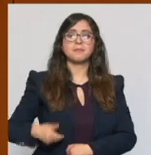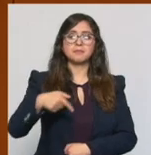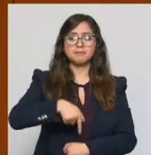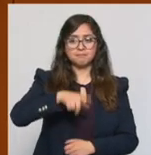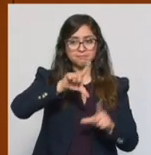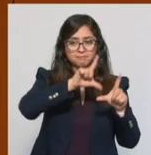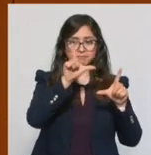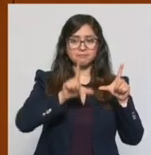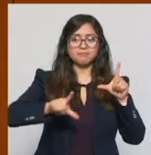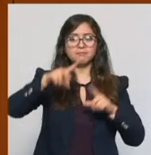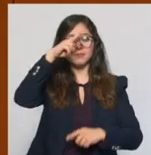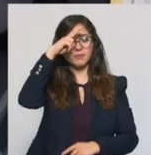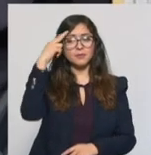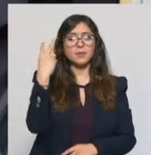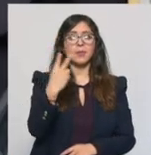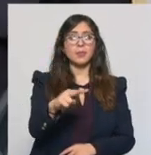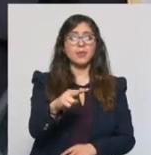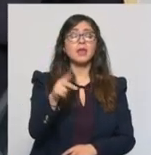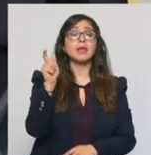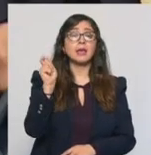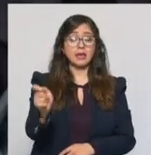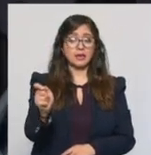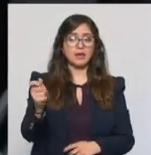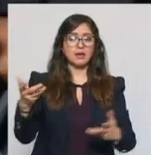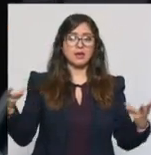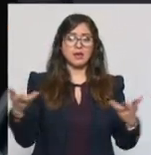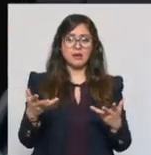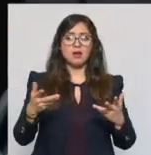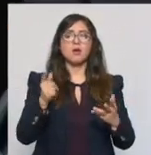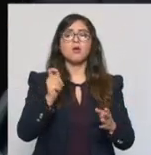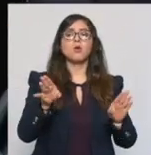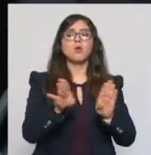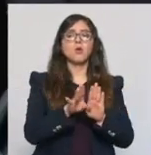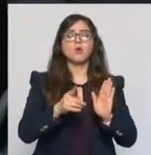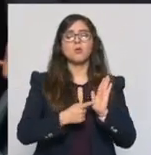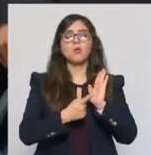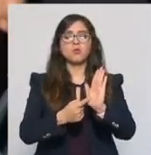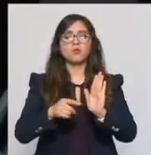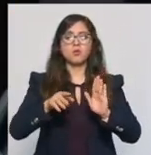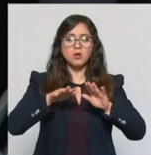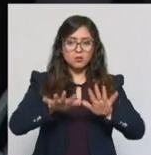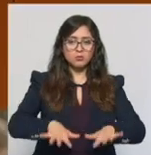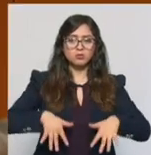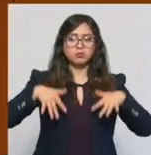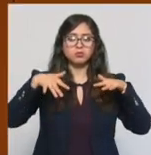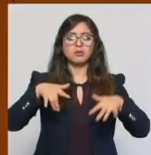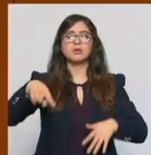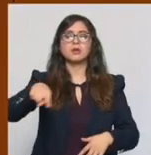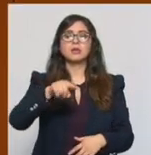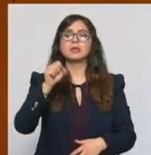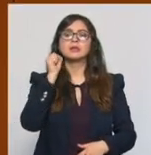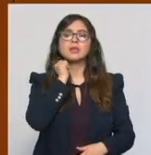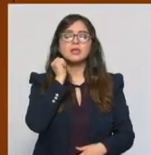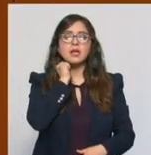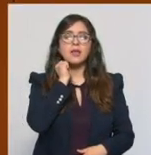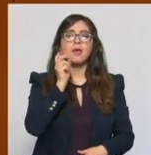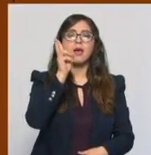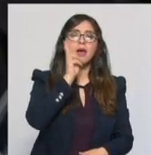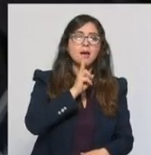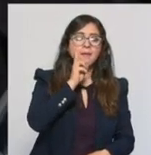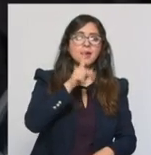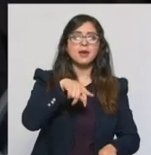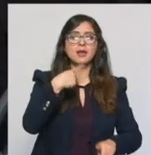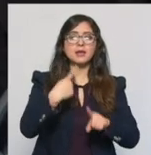que tiene como facultad presentar a consideración del Senado pues una terna para la designación